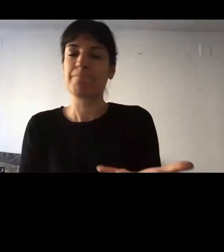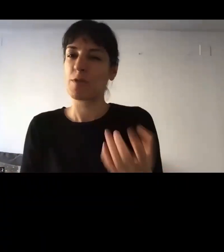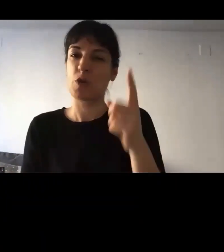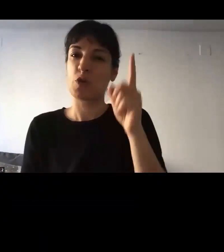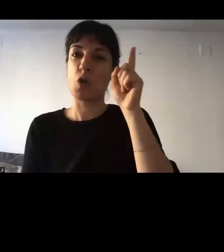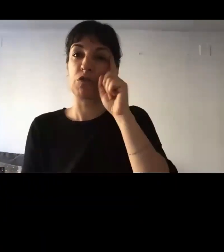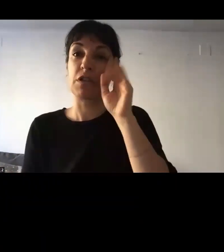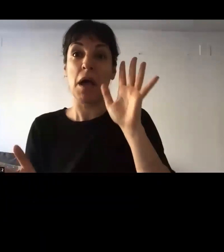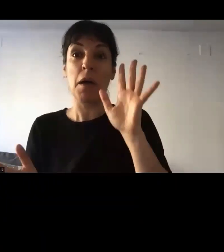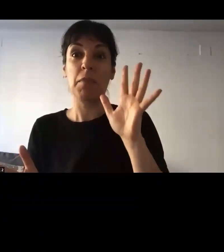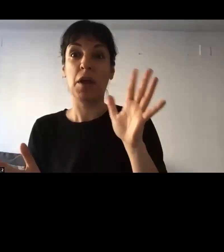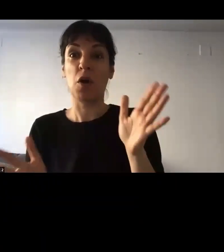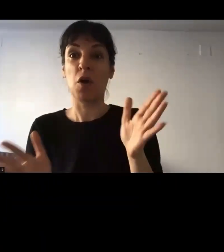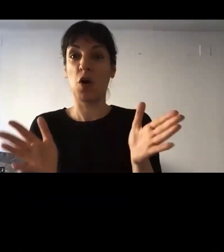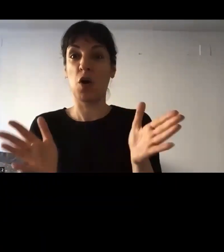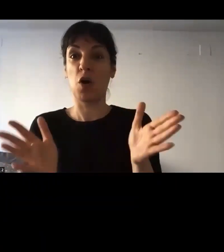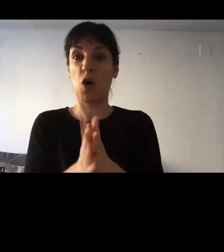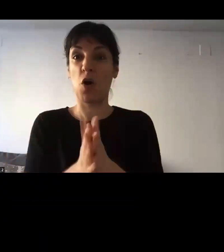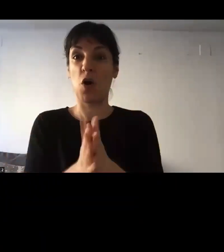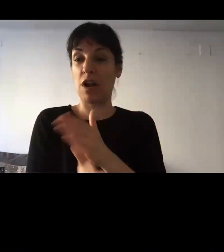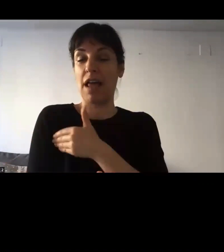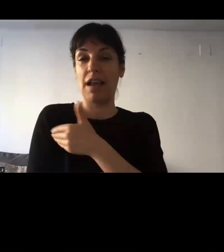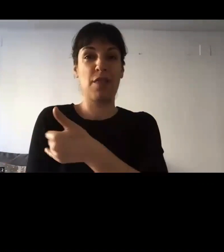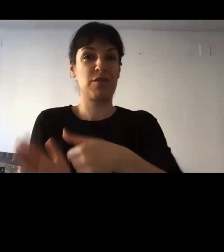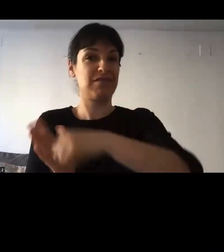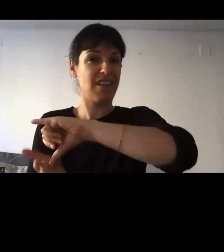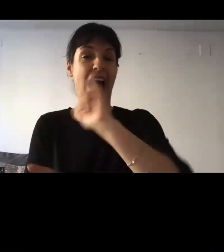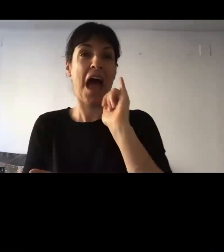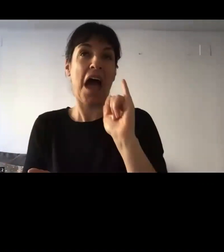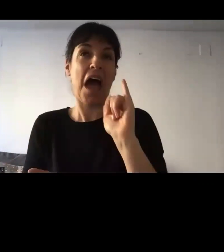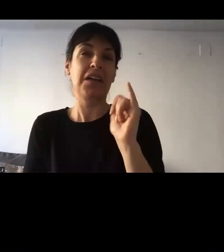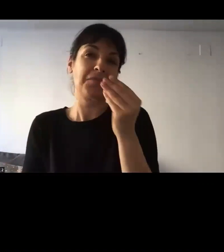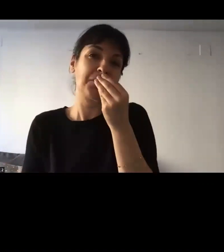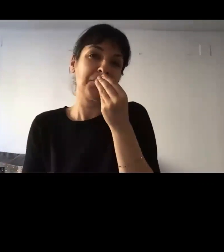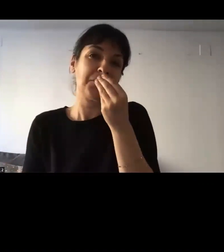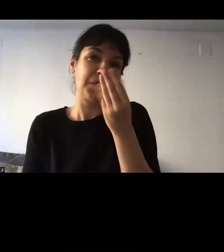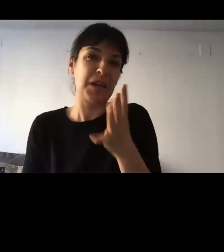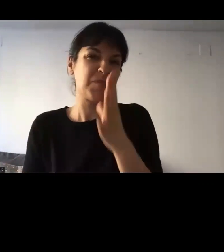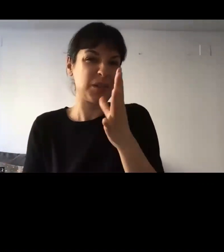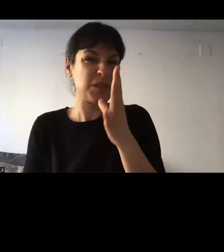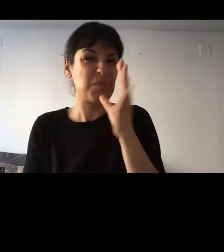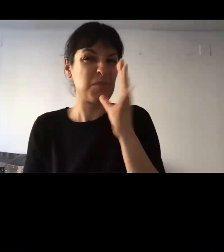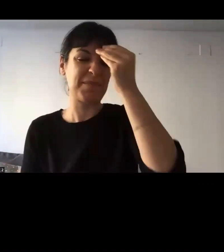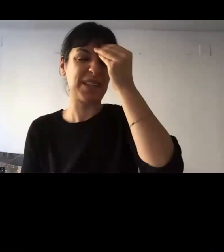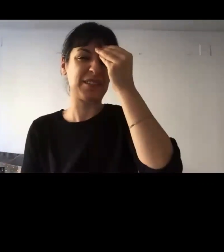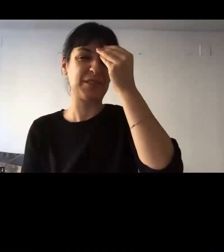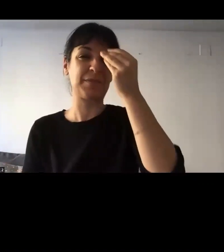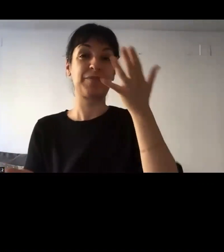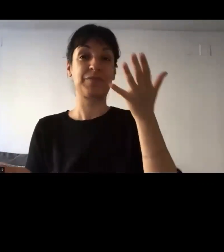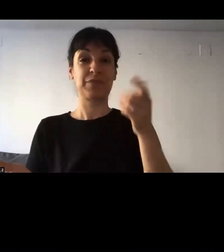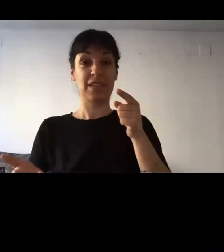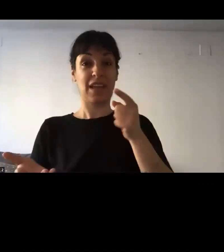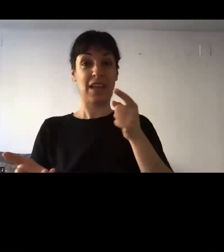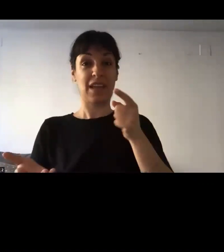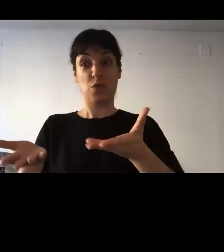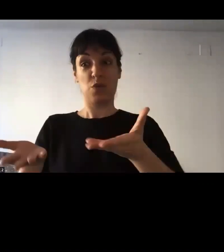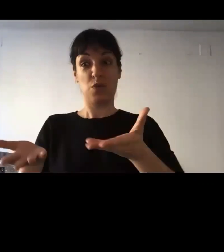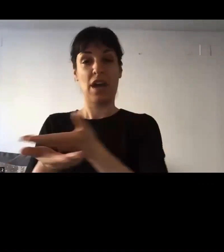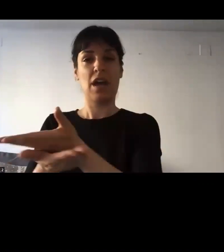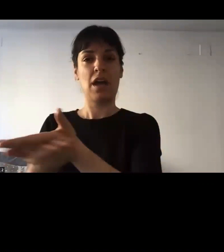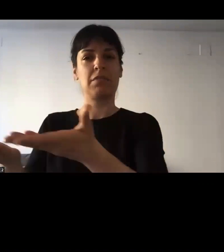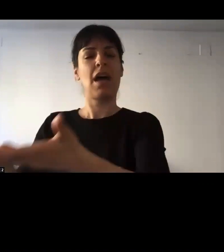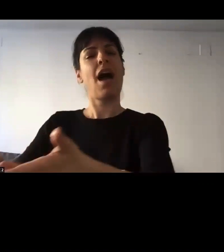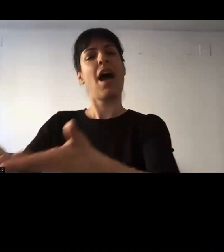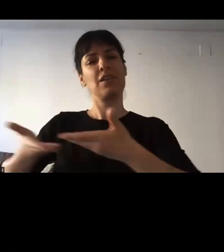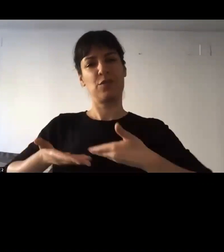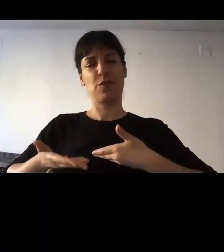será por algo y será algo bueno. Entonces sí que creo que toda la ayuda que vosotros le vais a aportar a los demás, ellos también os pueden aportar a